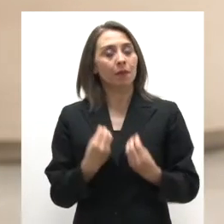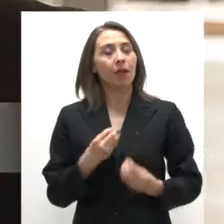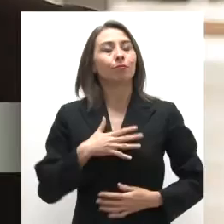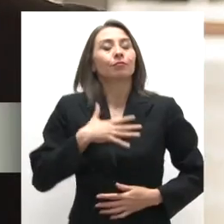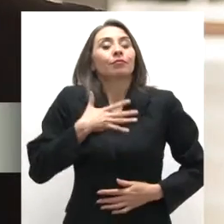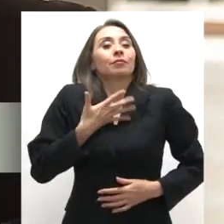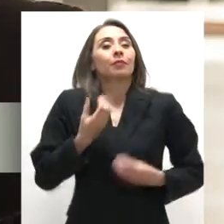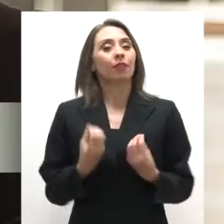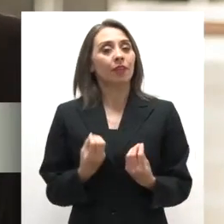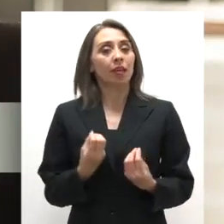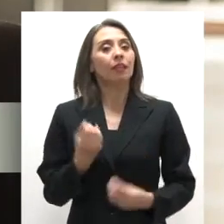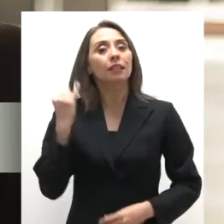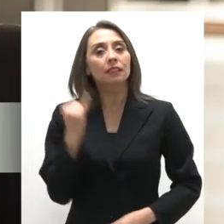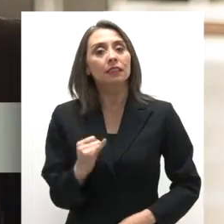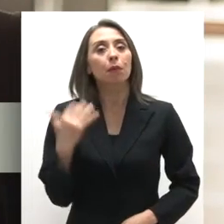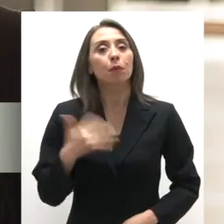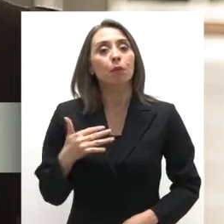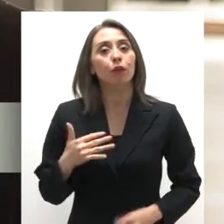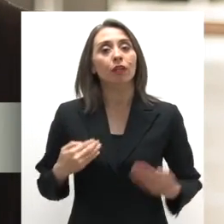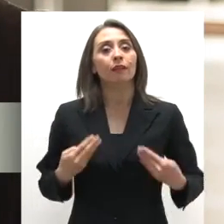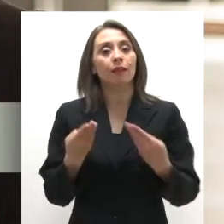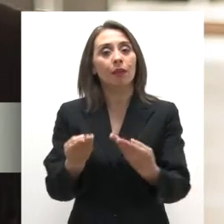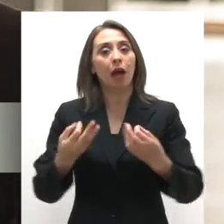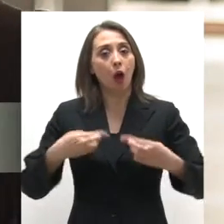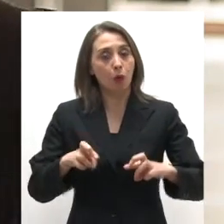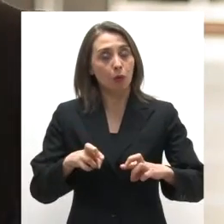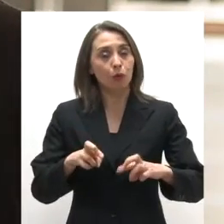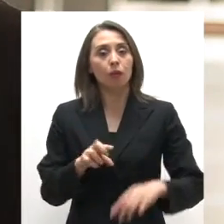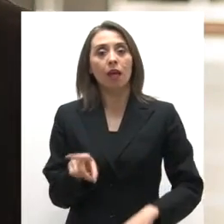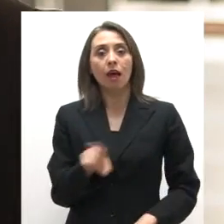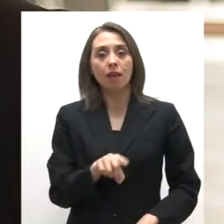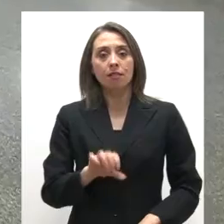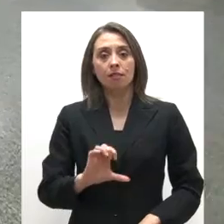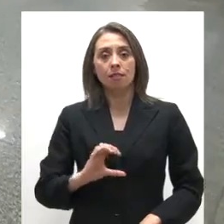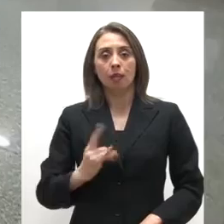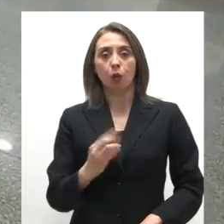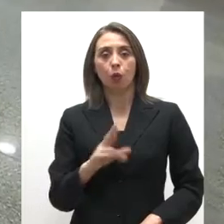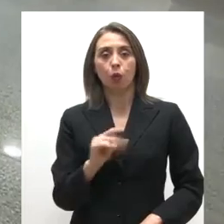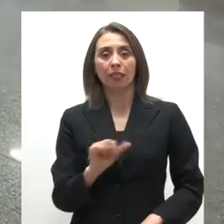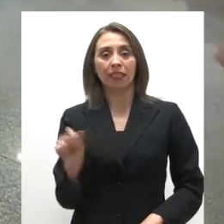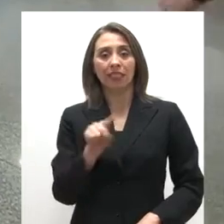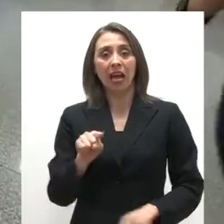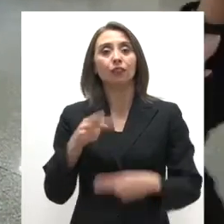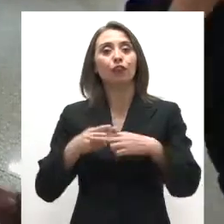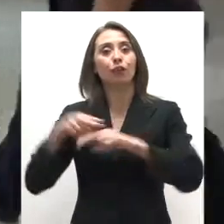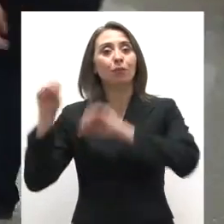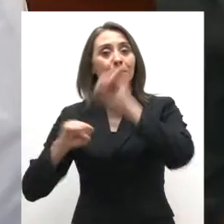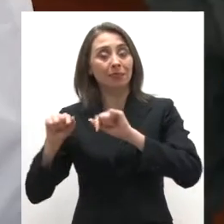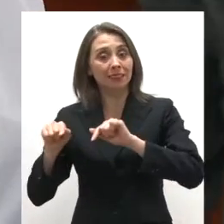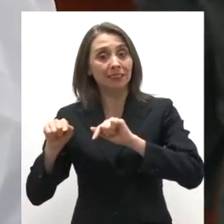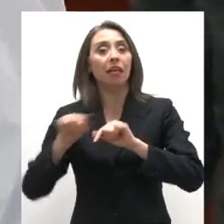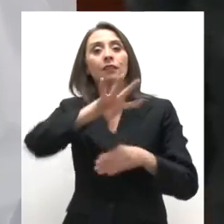bien. Siempre es importante dar oportunidades y Securitas ha demostrado ser parte de